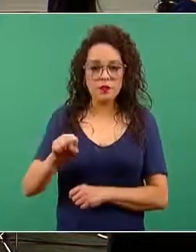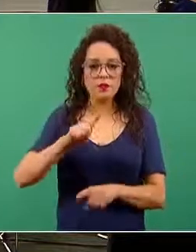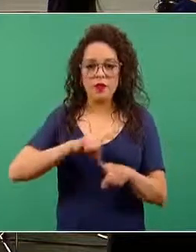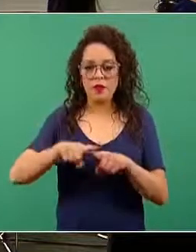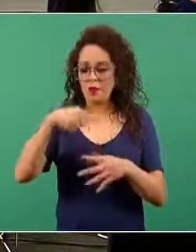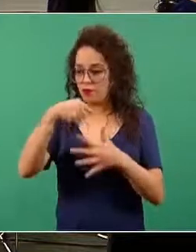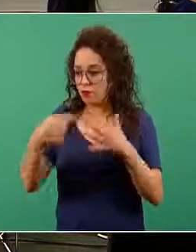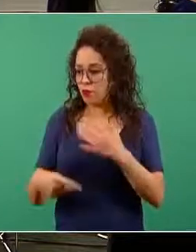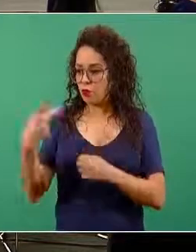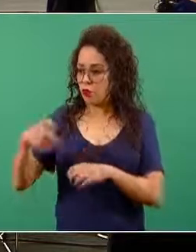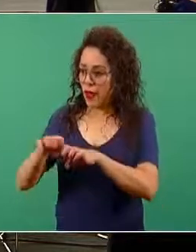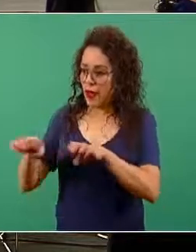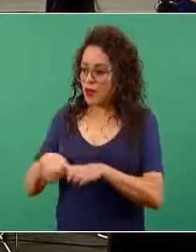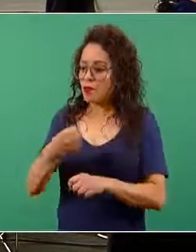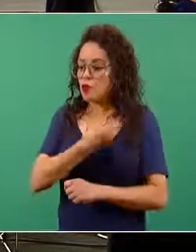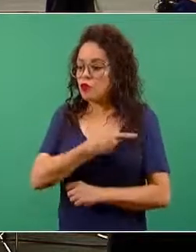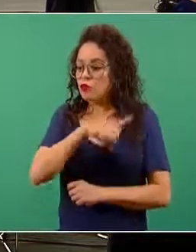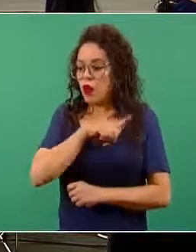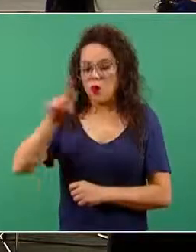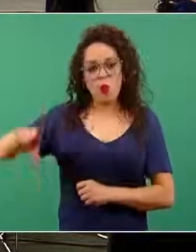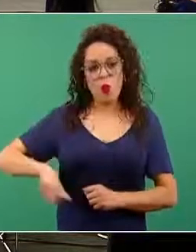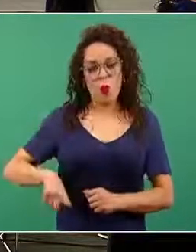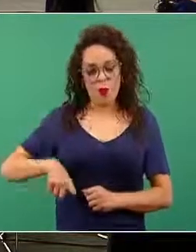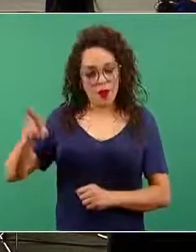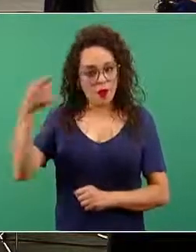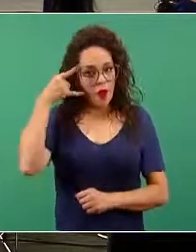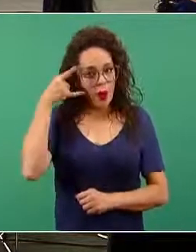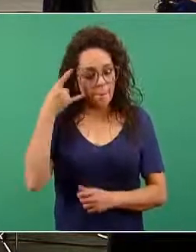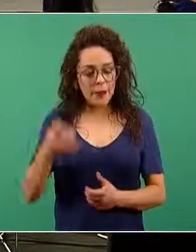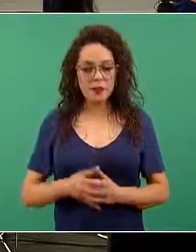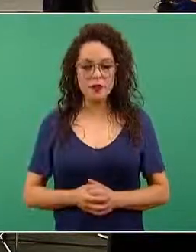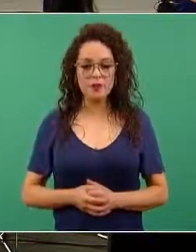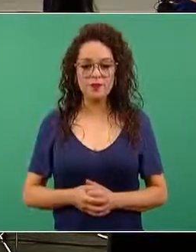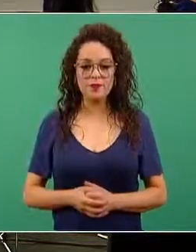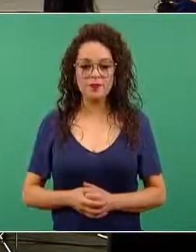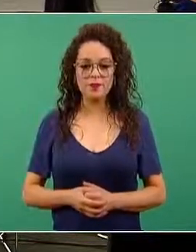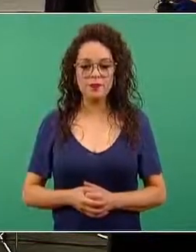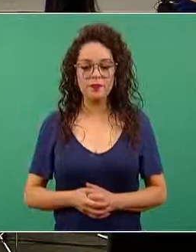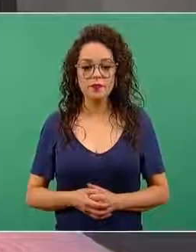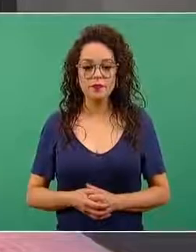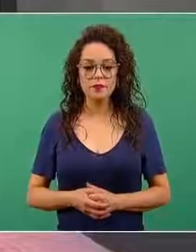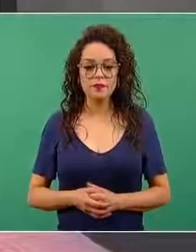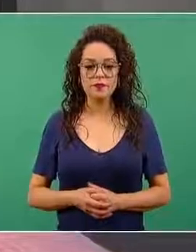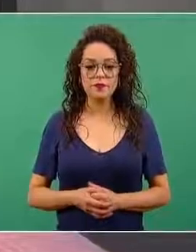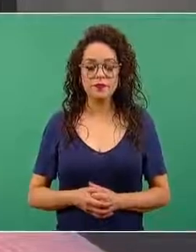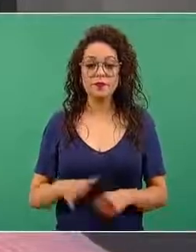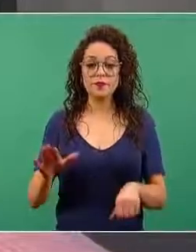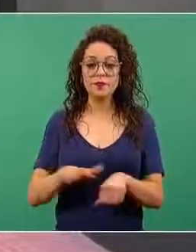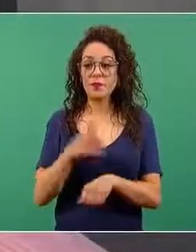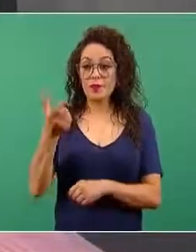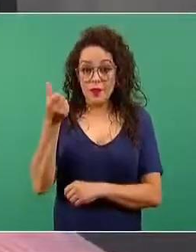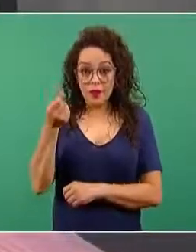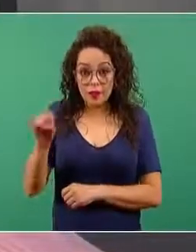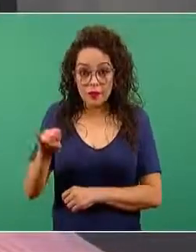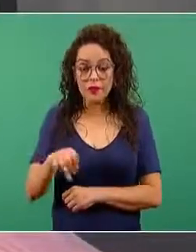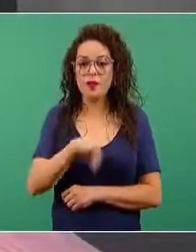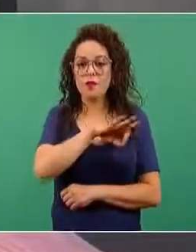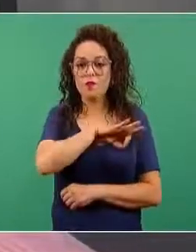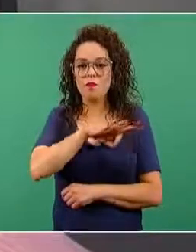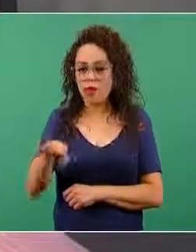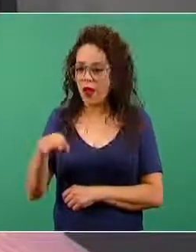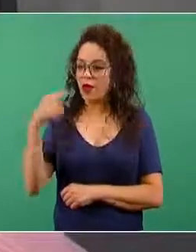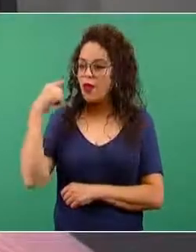todo el equipo de salud y del gobierno de Campeche. Esto lo que permitió es que se presentara un escenario de